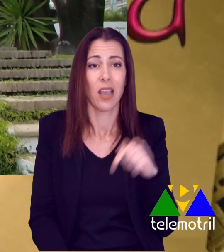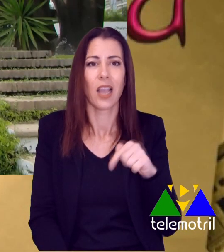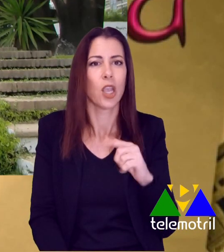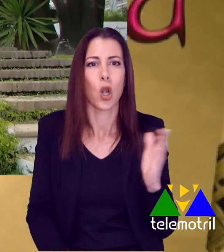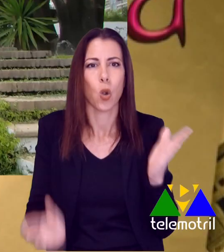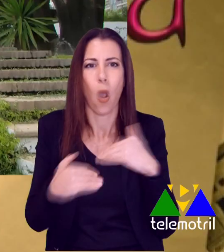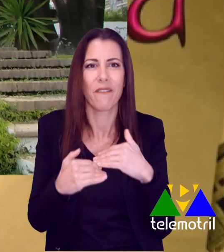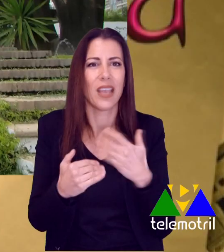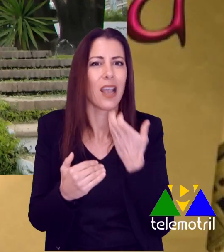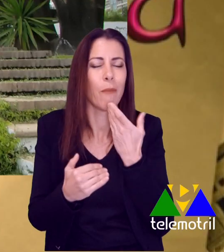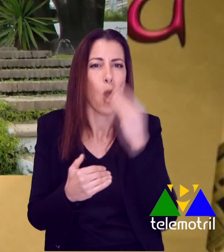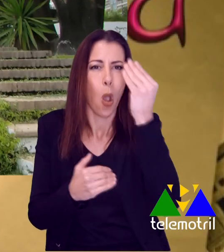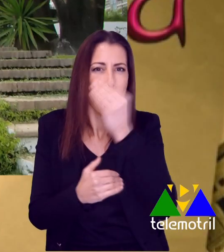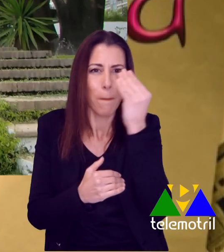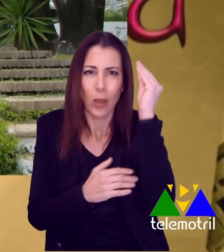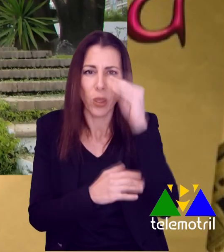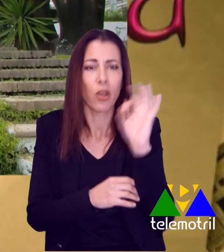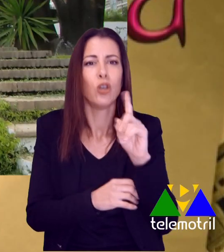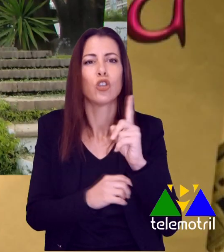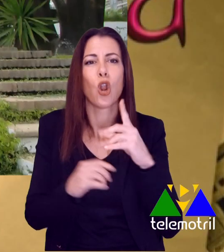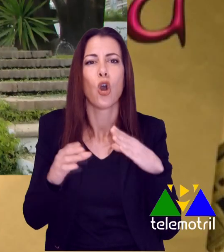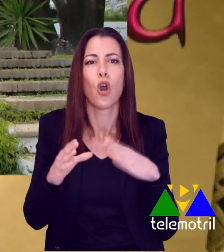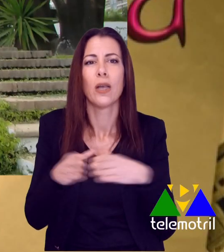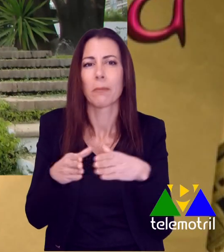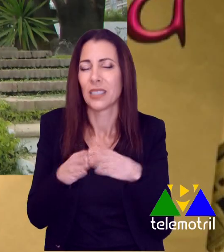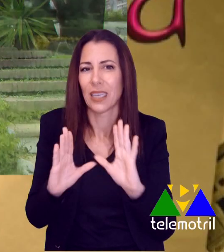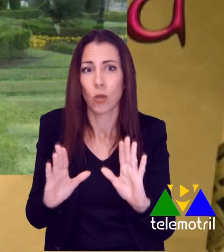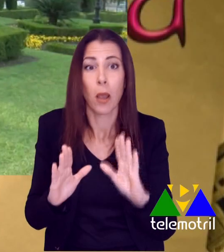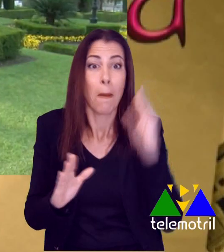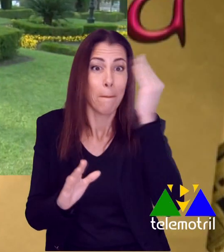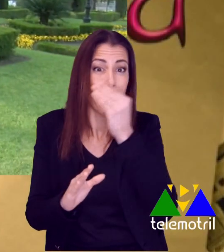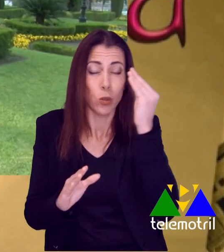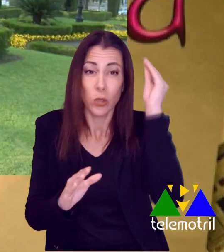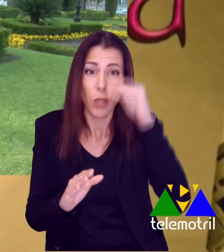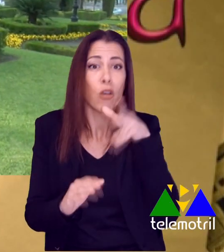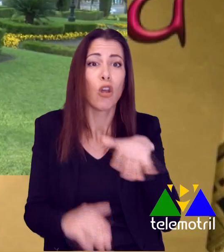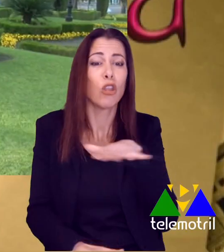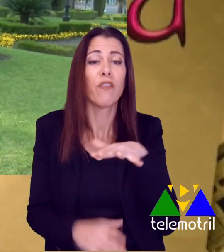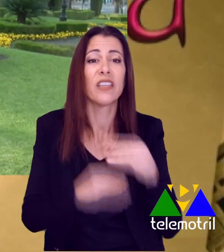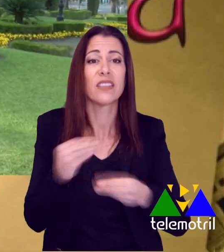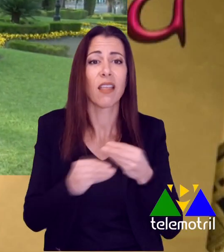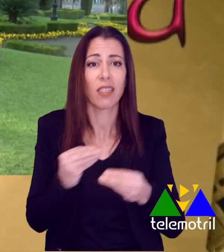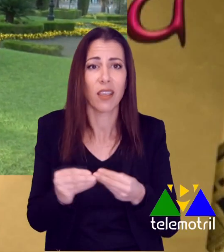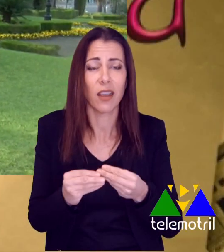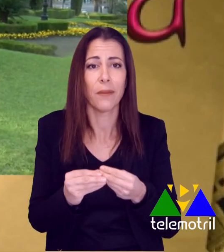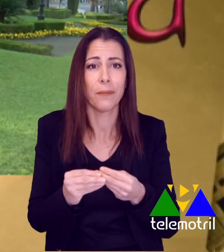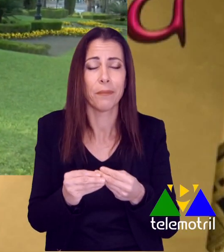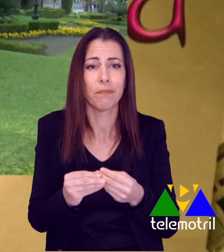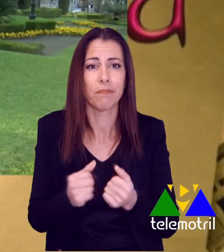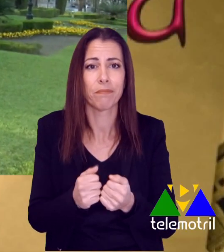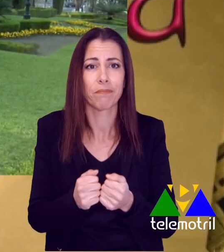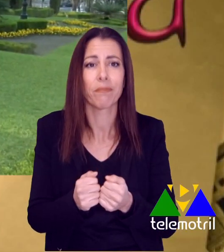había nada de bautizo, esto es un santuario, ¿no? Los bautizos y esas cosas se hacían en